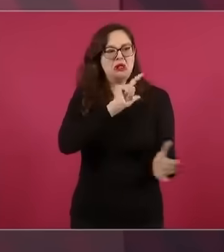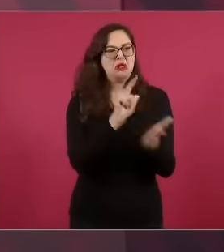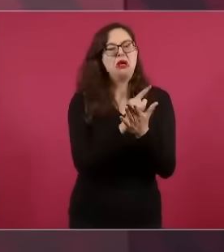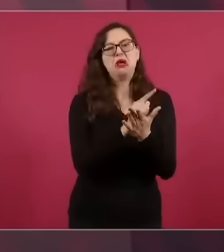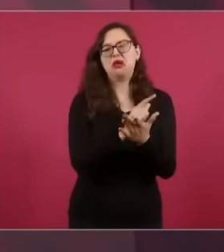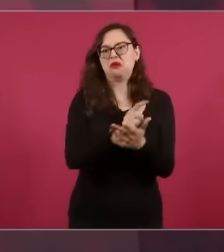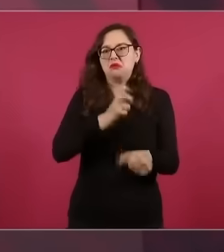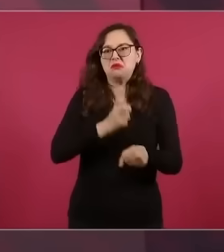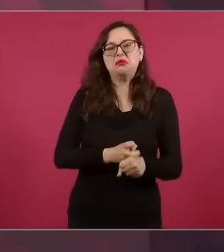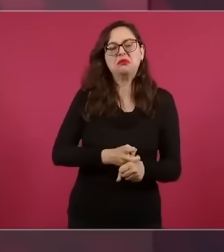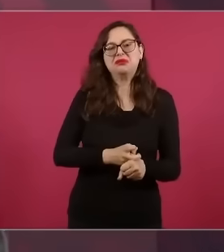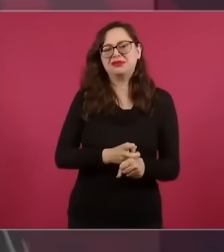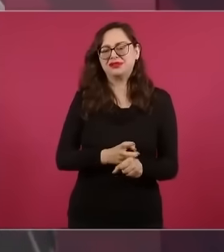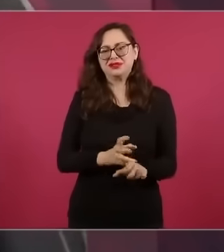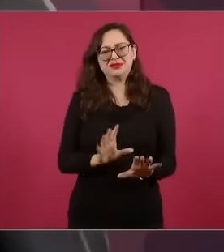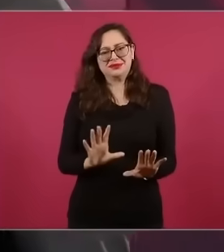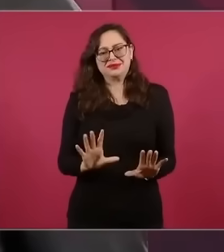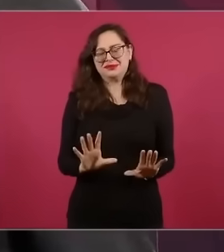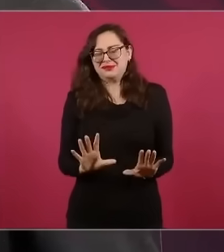incluso